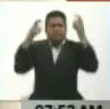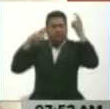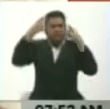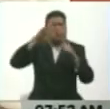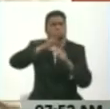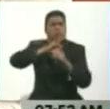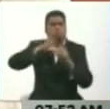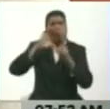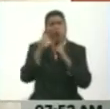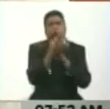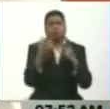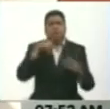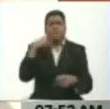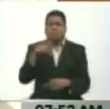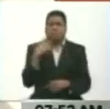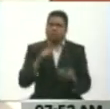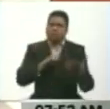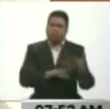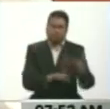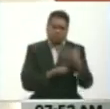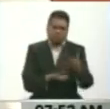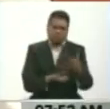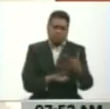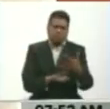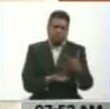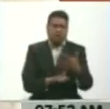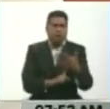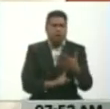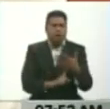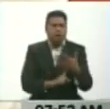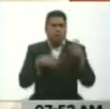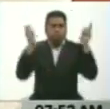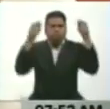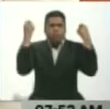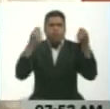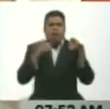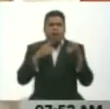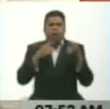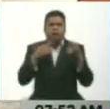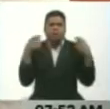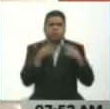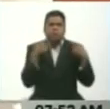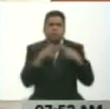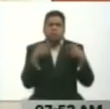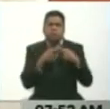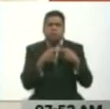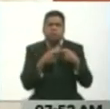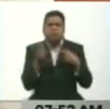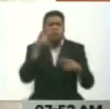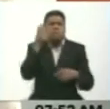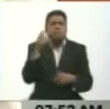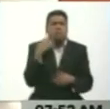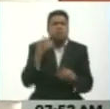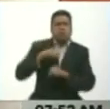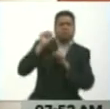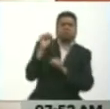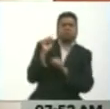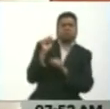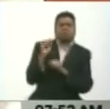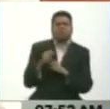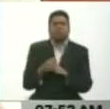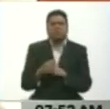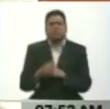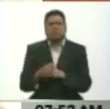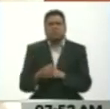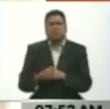y como cultura política. Es decir, es una propaganda de guerra que busca la confrontación, que criminaliza a ciudadanos, y eso es el